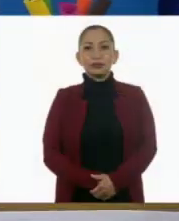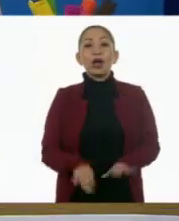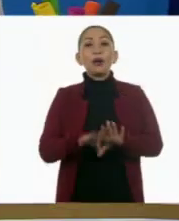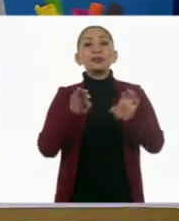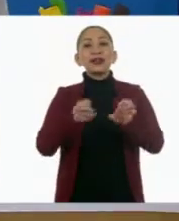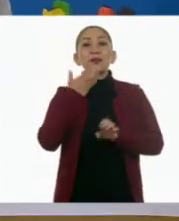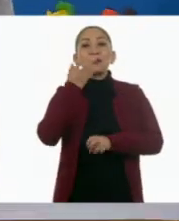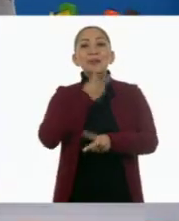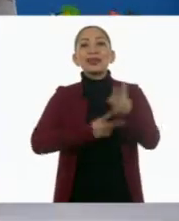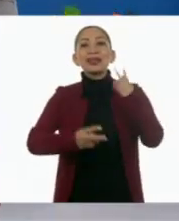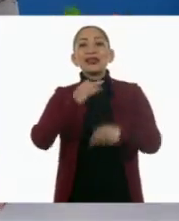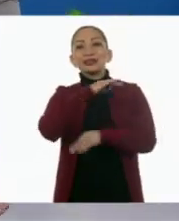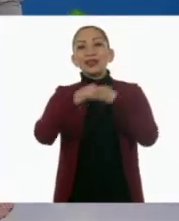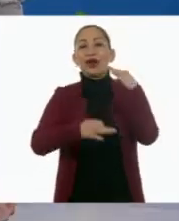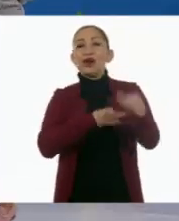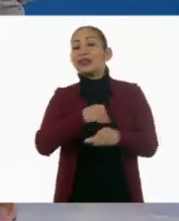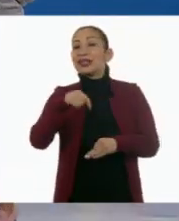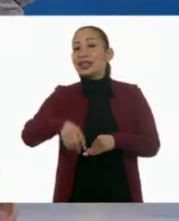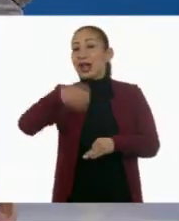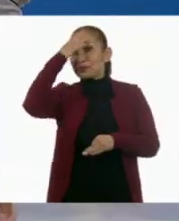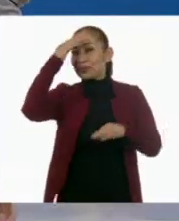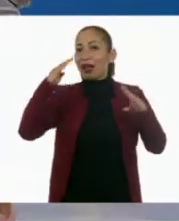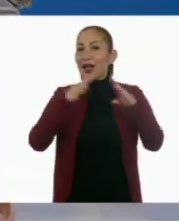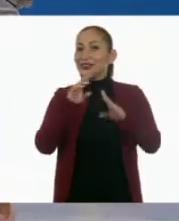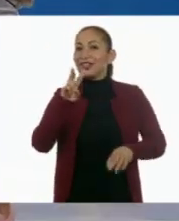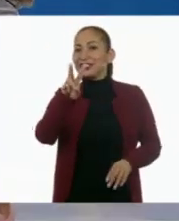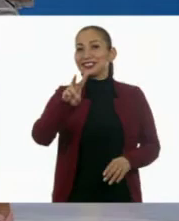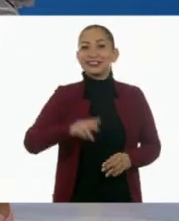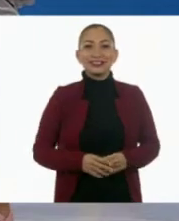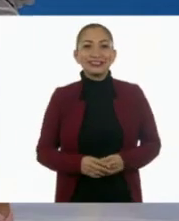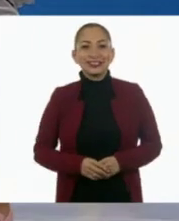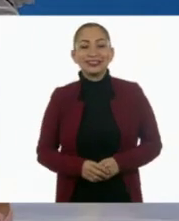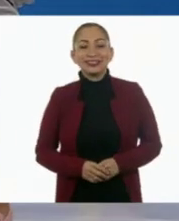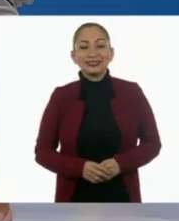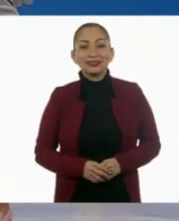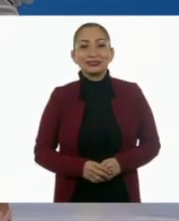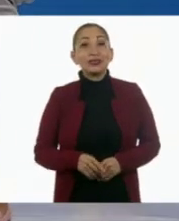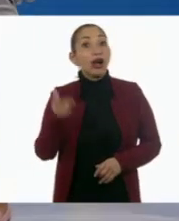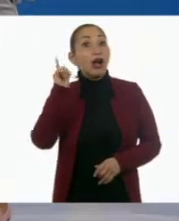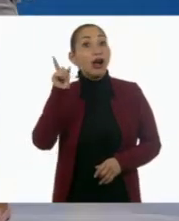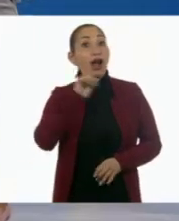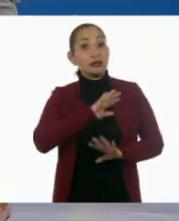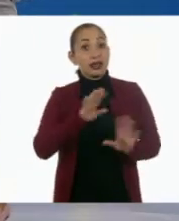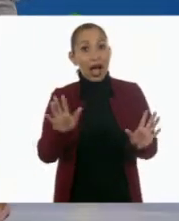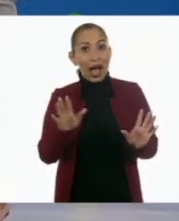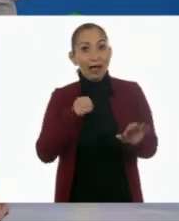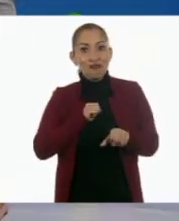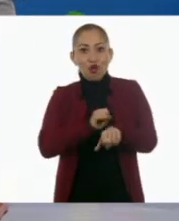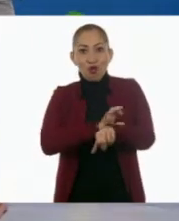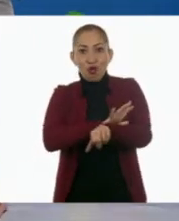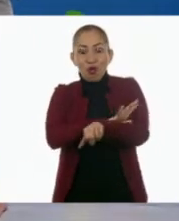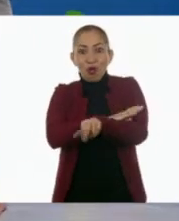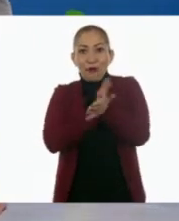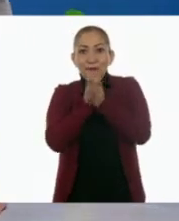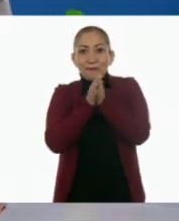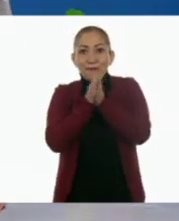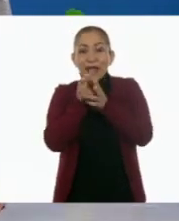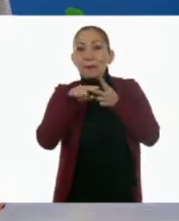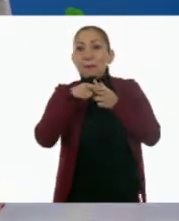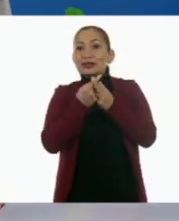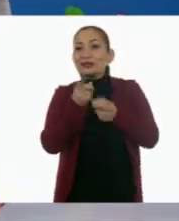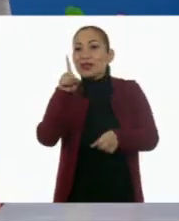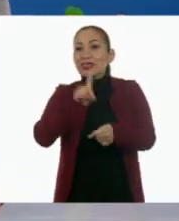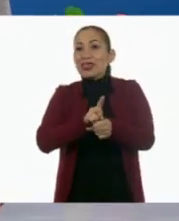están? Bienvenidas y bienvenidos a Aprende en Casa 2. Y espero que ustedes ya están emocionados por comenzar este